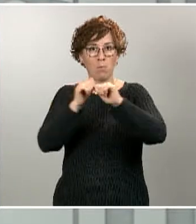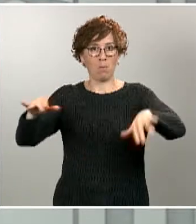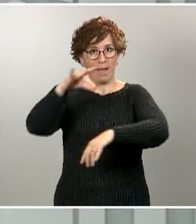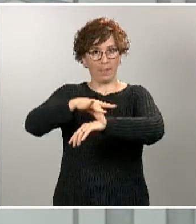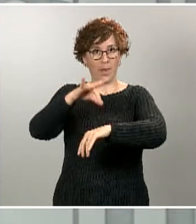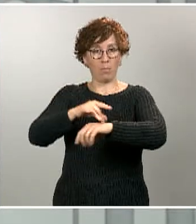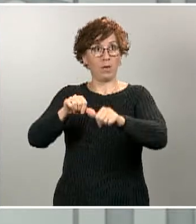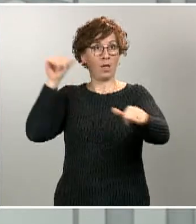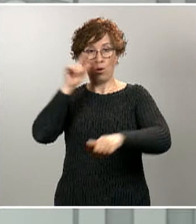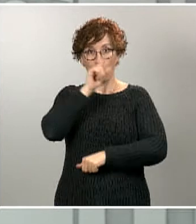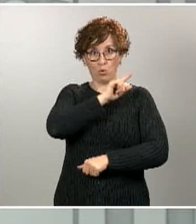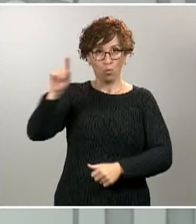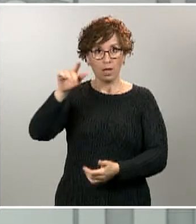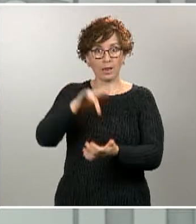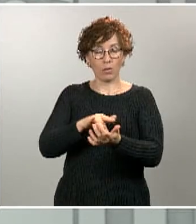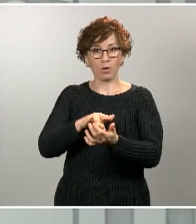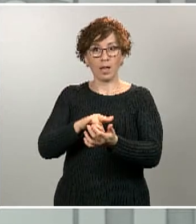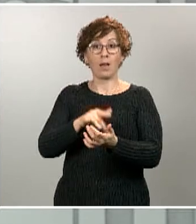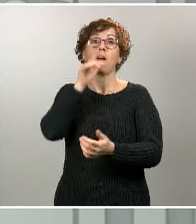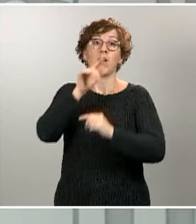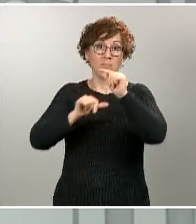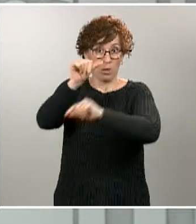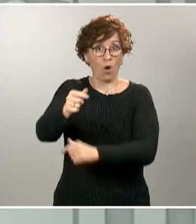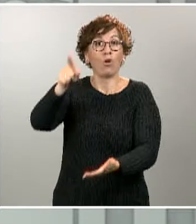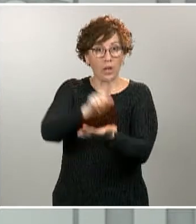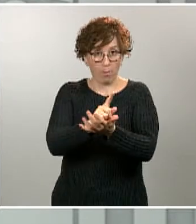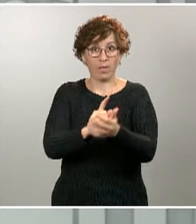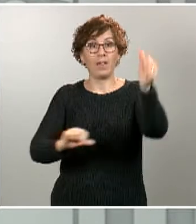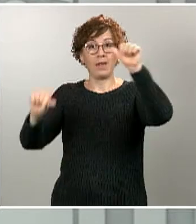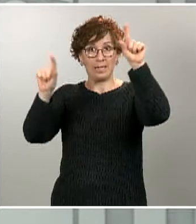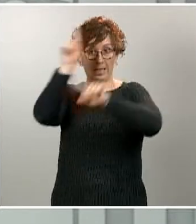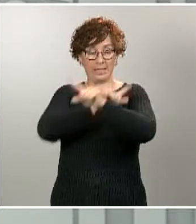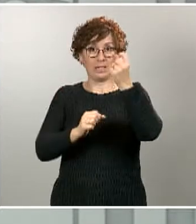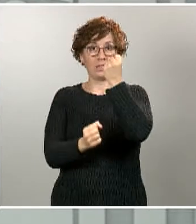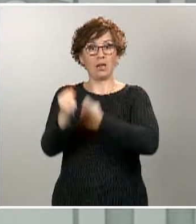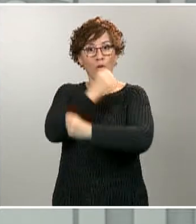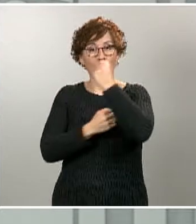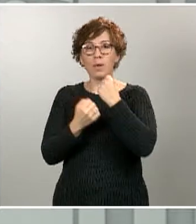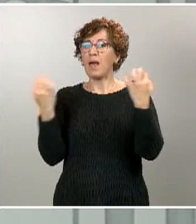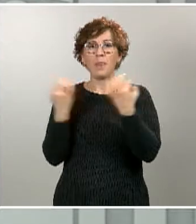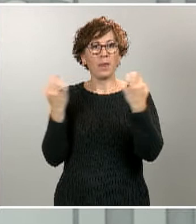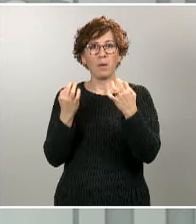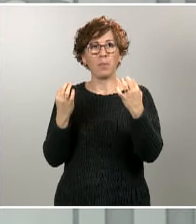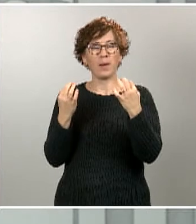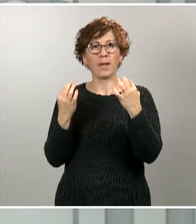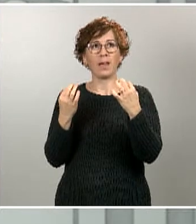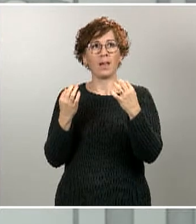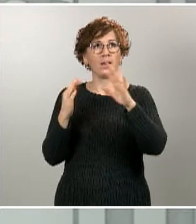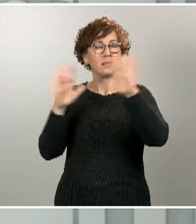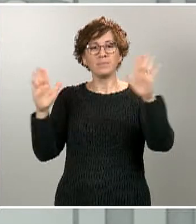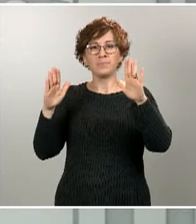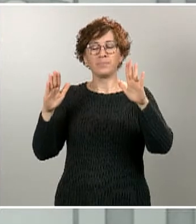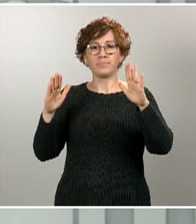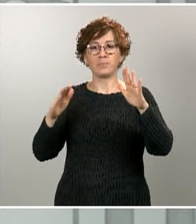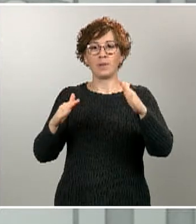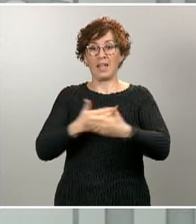momento una crisis económica que obliga, que requiere altura de mira y que el conjunto de los dirigentes políticos seamos